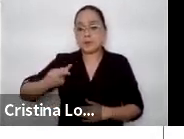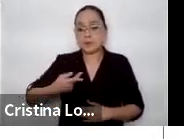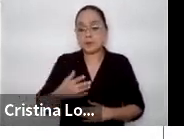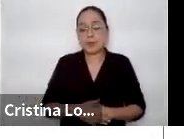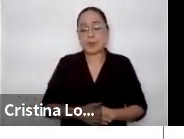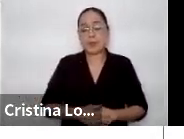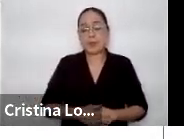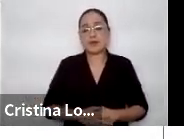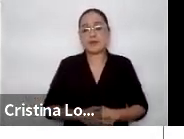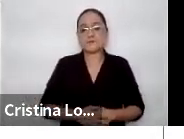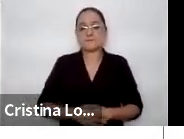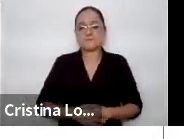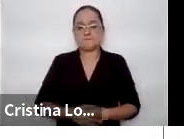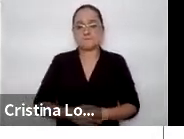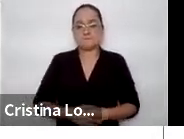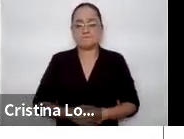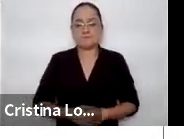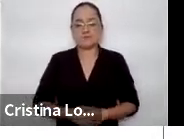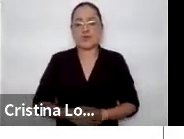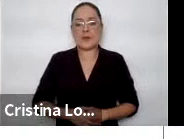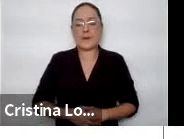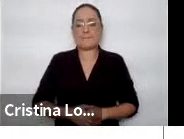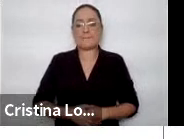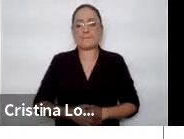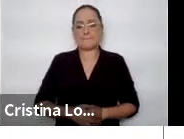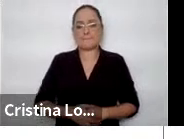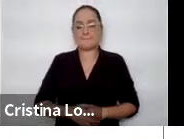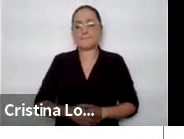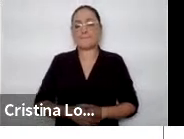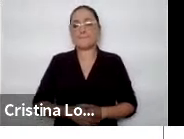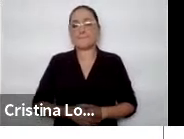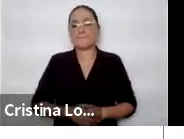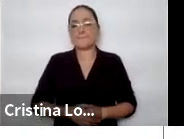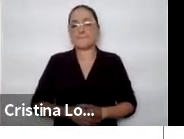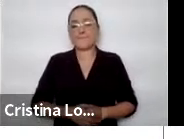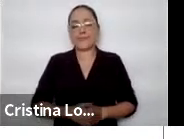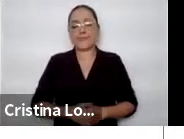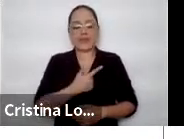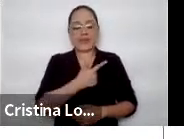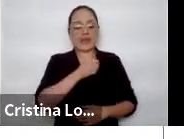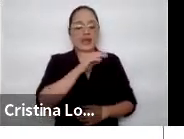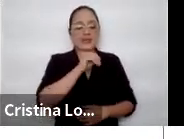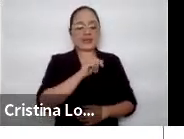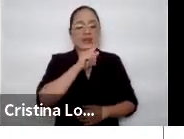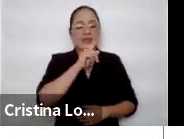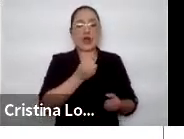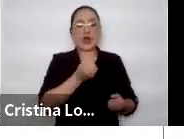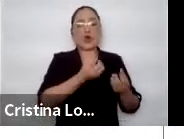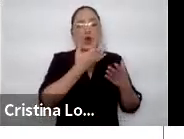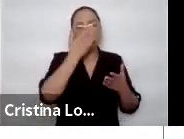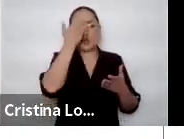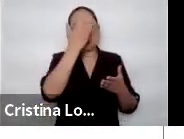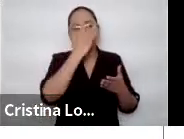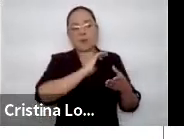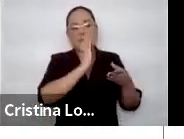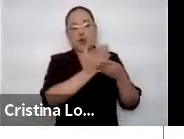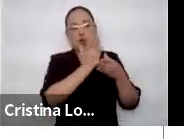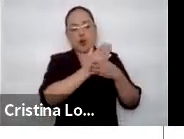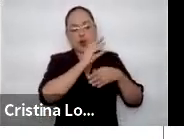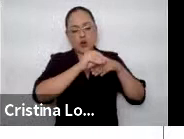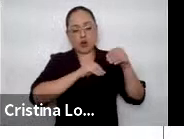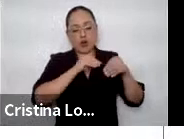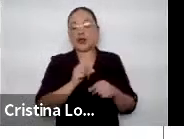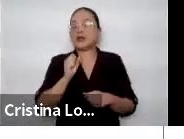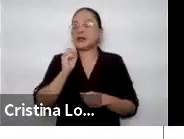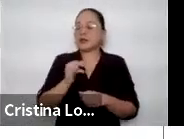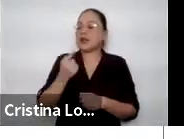¿cada cuándo, ya un poco la contestó, cada cuándo, semanas o meses se integra la Gaceta? Bien, sí, en el mismo sentido, es